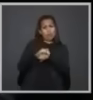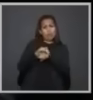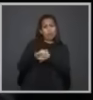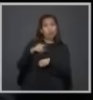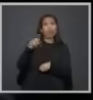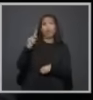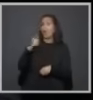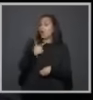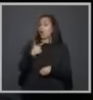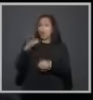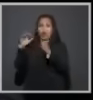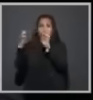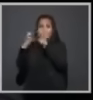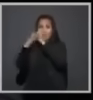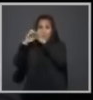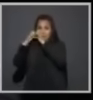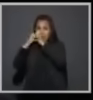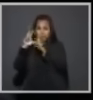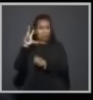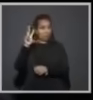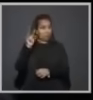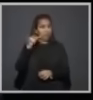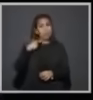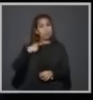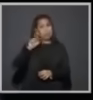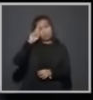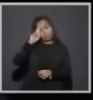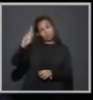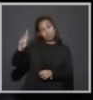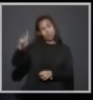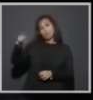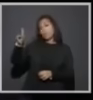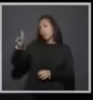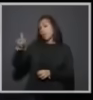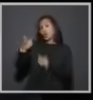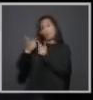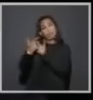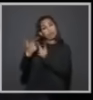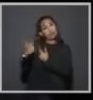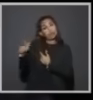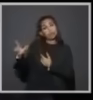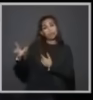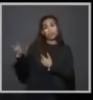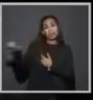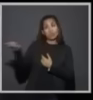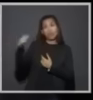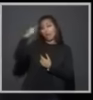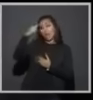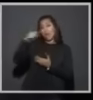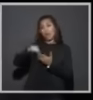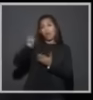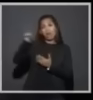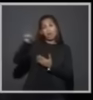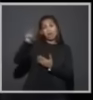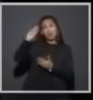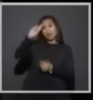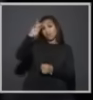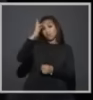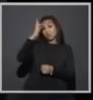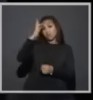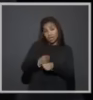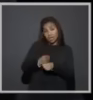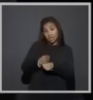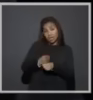diferencias profundas, porque yo creo que ellos son los responsables de la tragedia